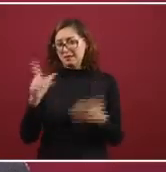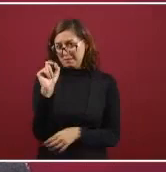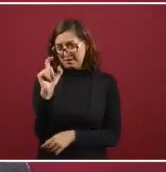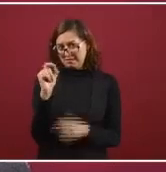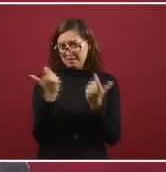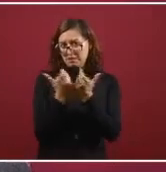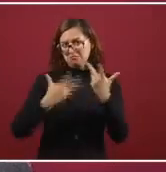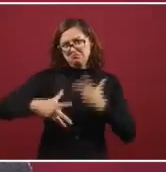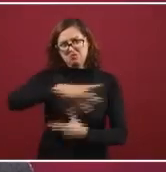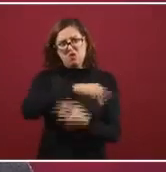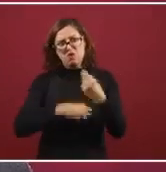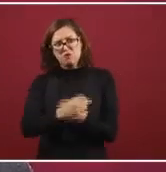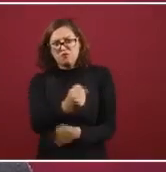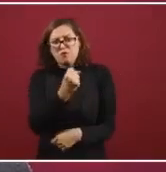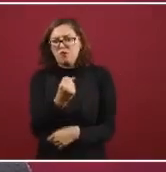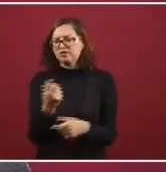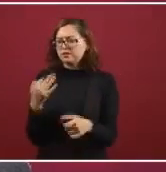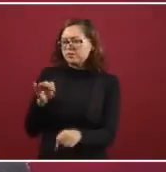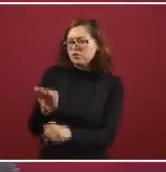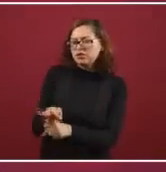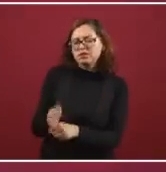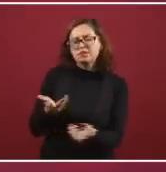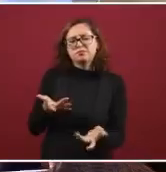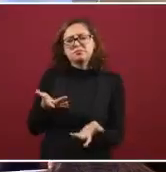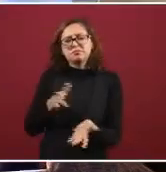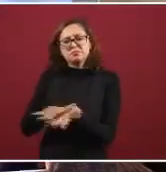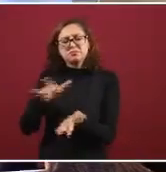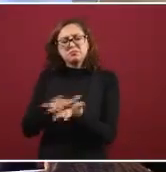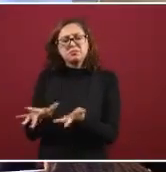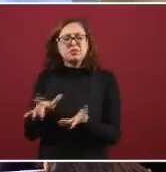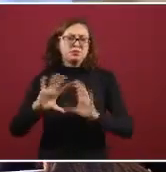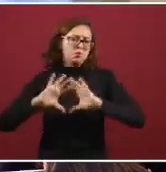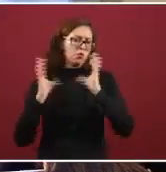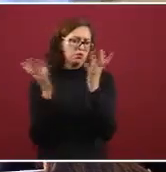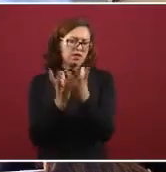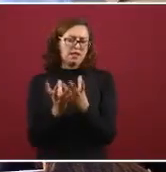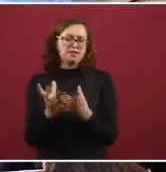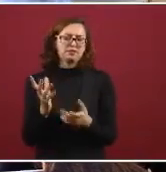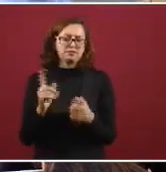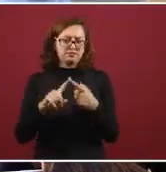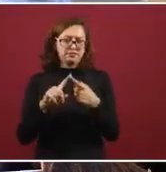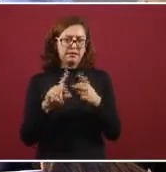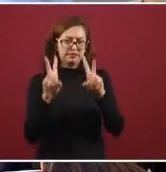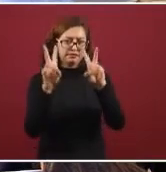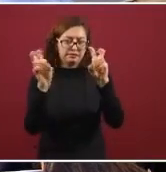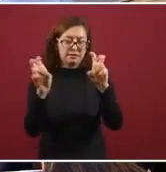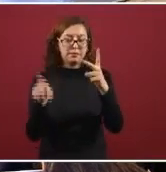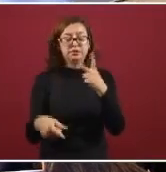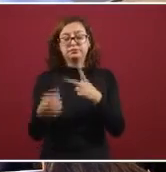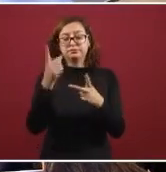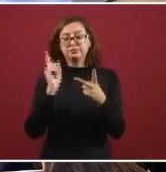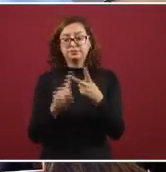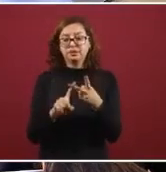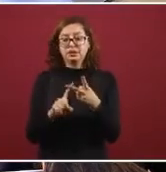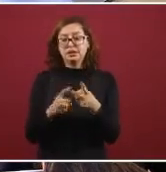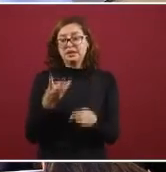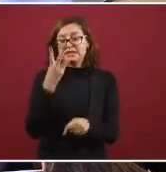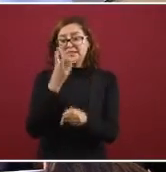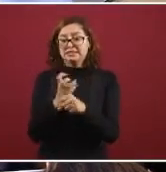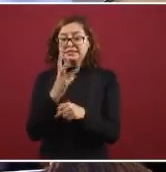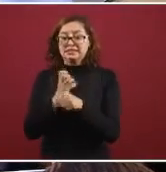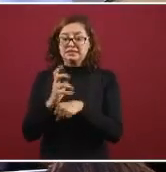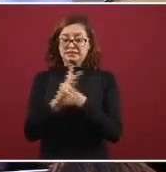migratorios y de refugio que estamos viviendo en todo el mundo. Eso por lo que hace al primer tema. Por lo que hace el tercer país seguro,